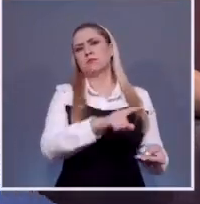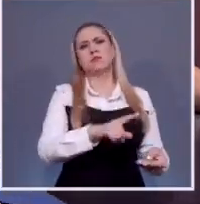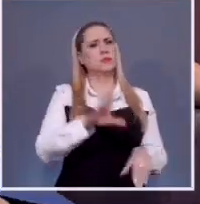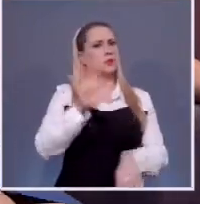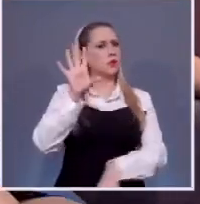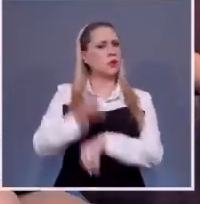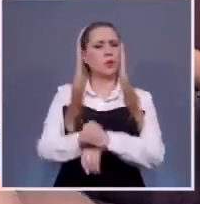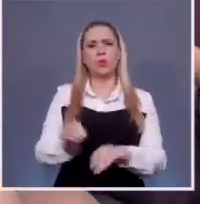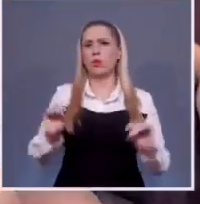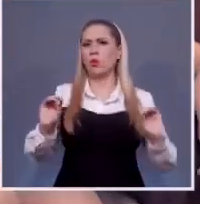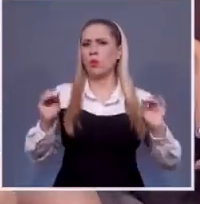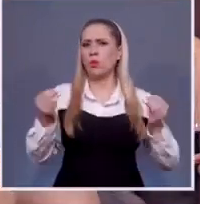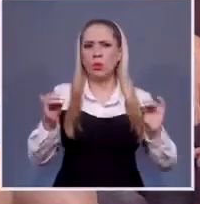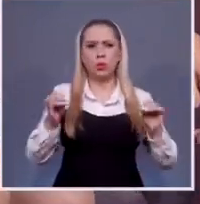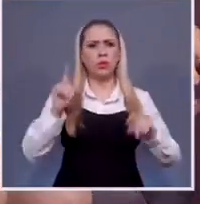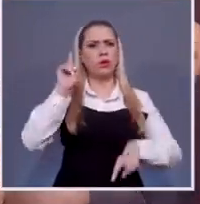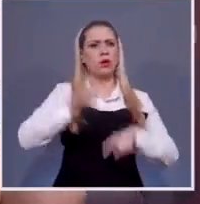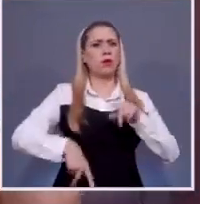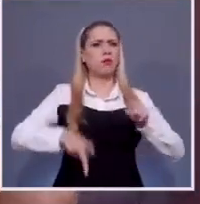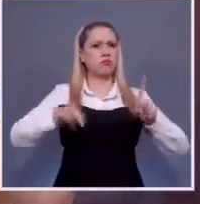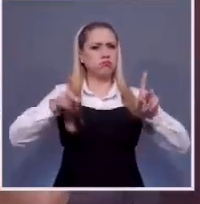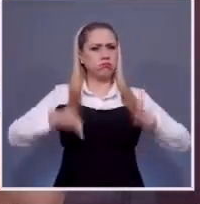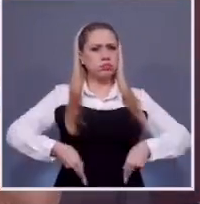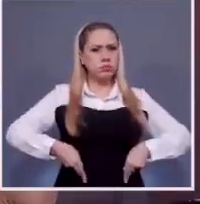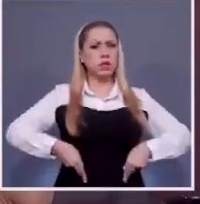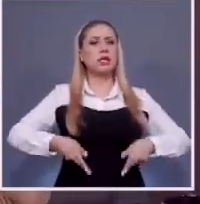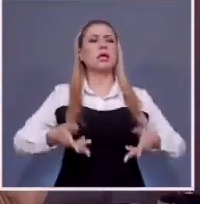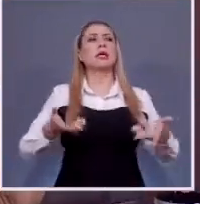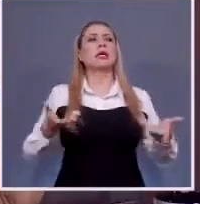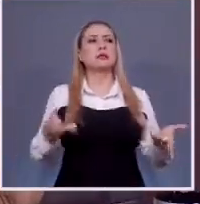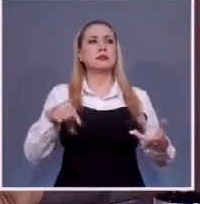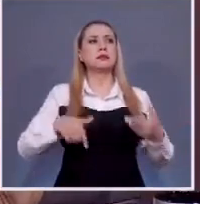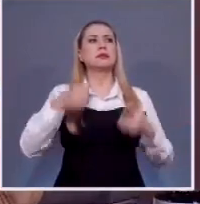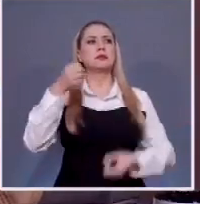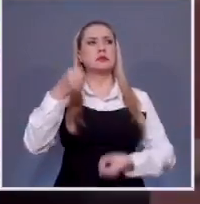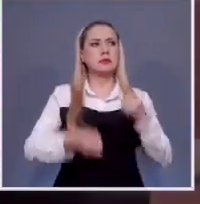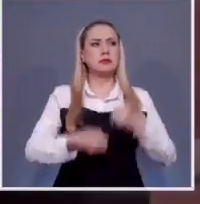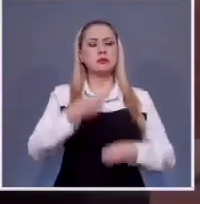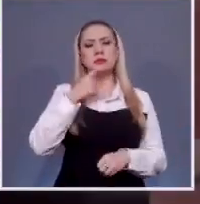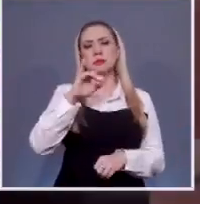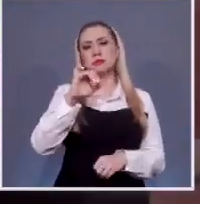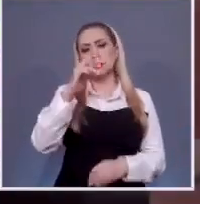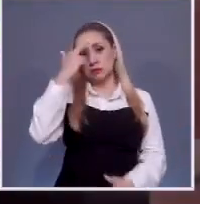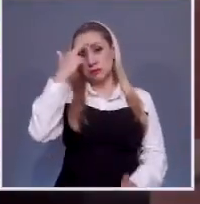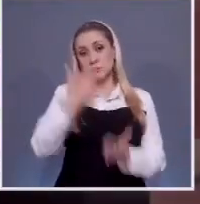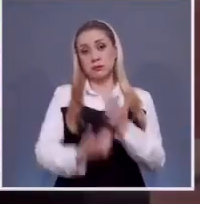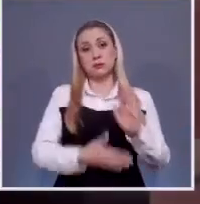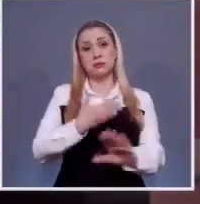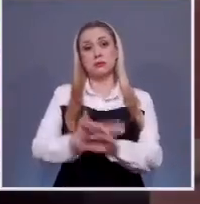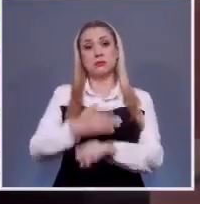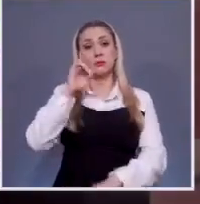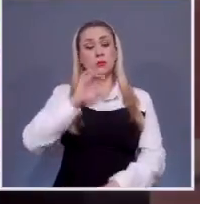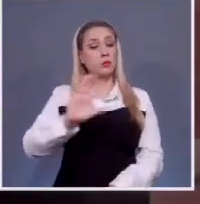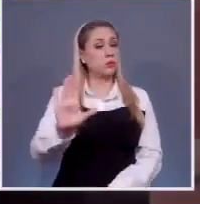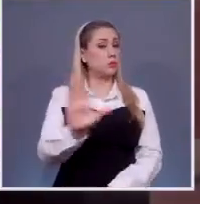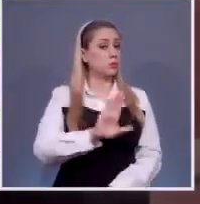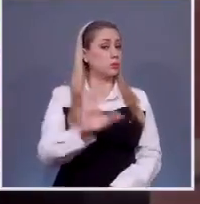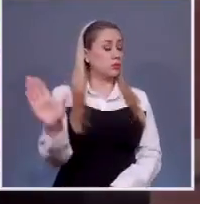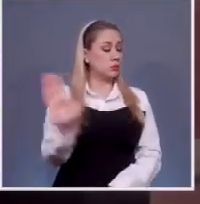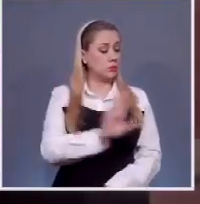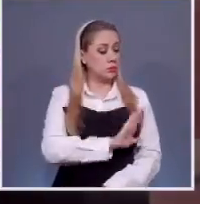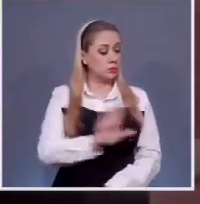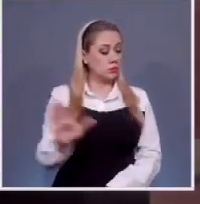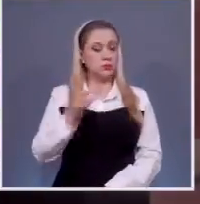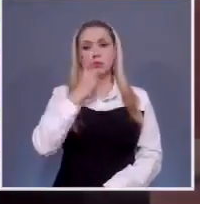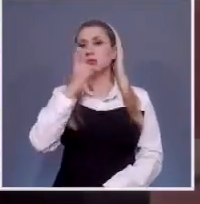informado, ¿no? Y ahí la Corte hizo un pronunciamiento señalando que la violencia obstétrica es violencia de género y fue muy enfática en señalar cómo se